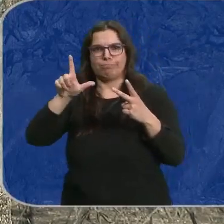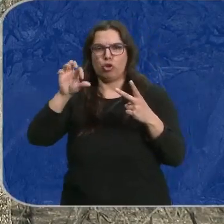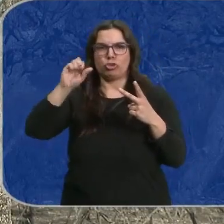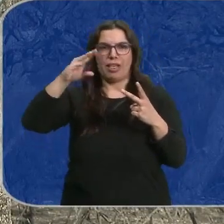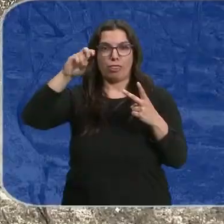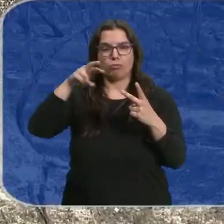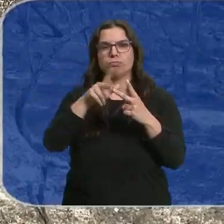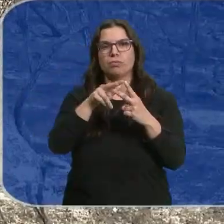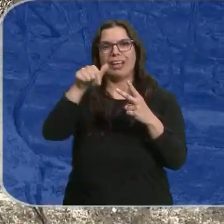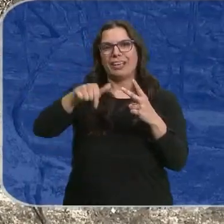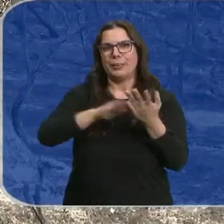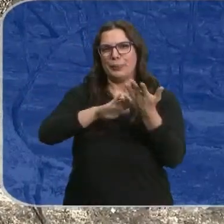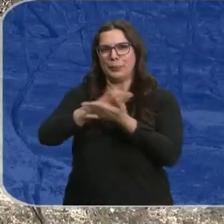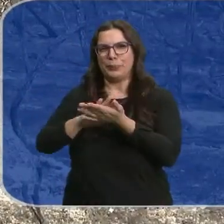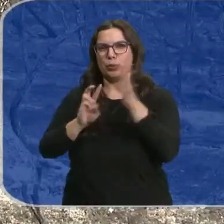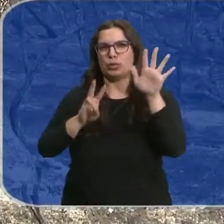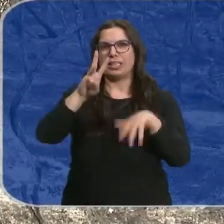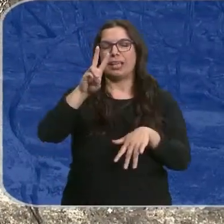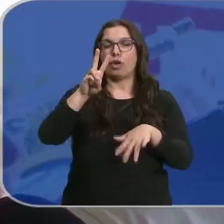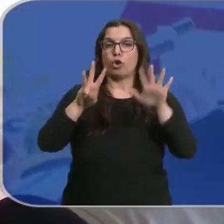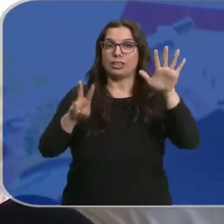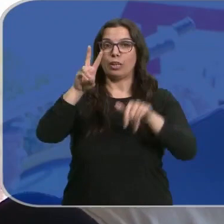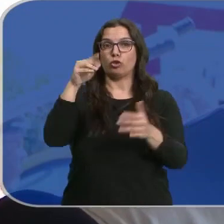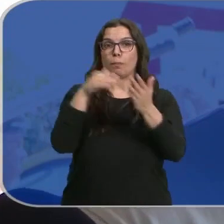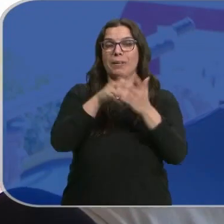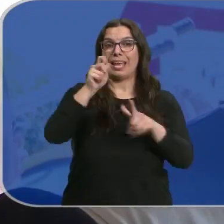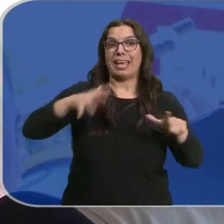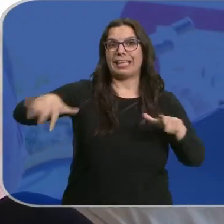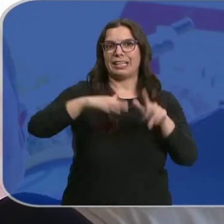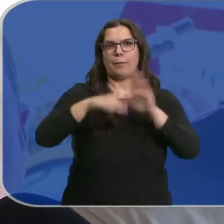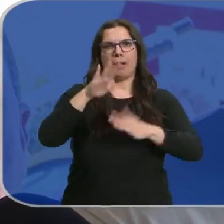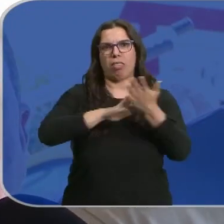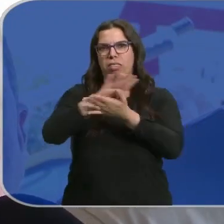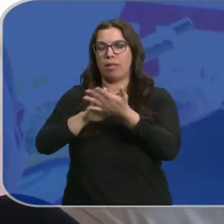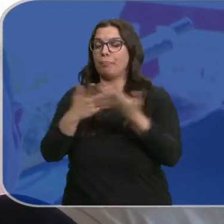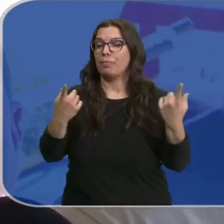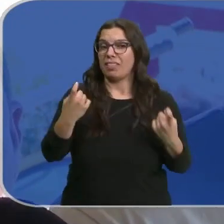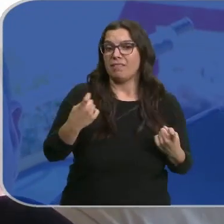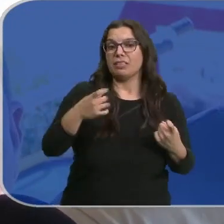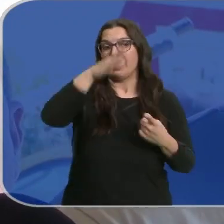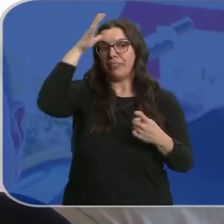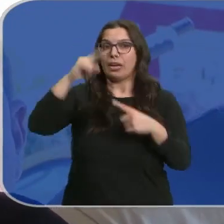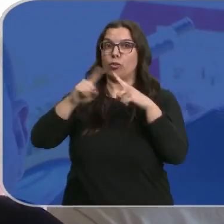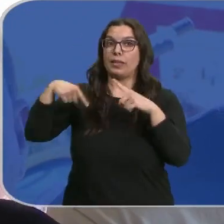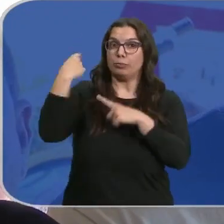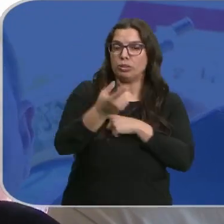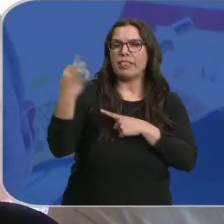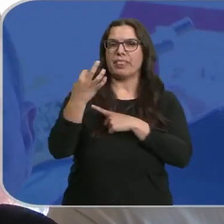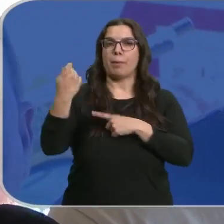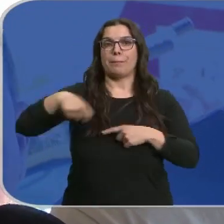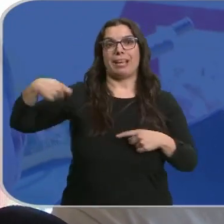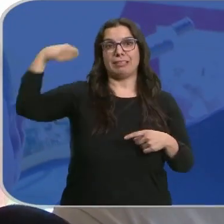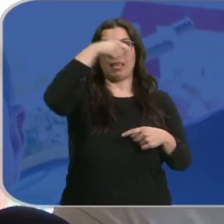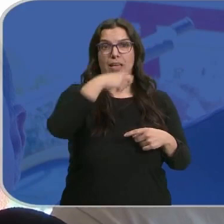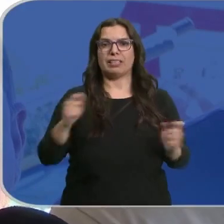en la que en nuestra comunidad se calcinaron más de 82.000 hectáreas. Es necesario que cuando pase el verano haya una conferencia de